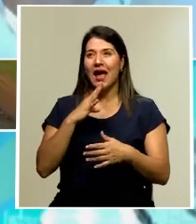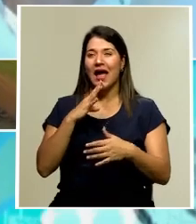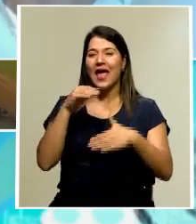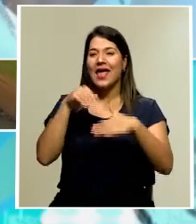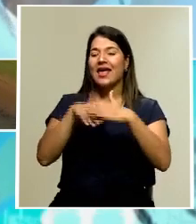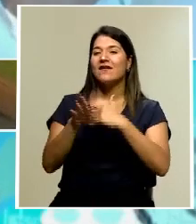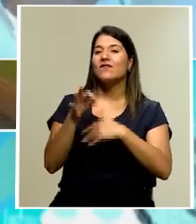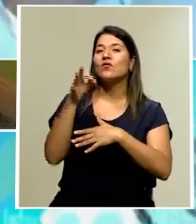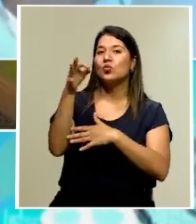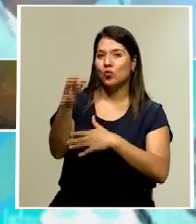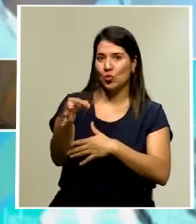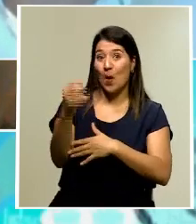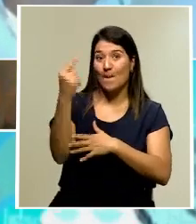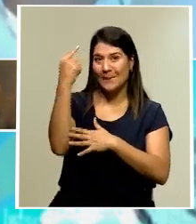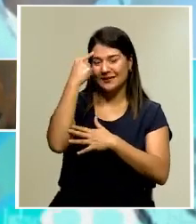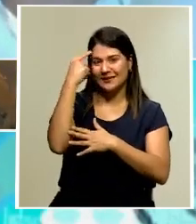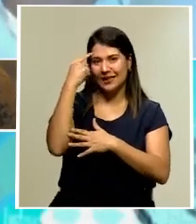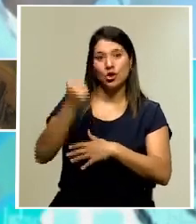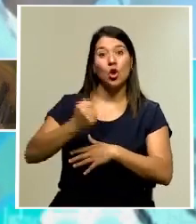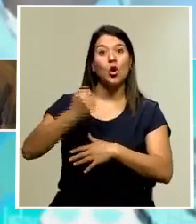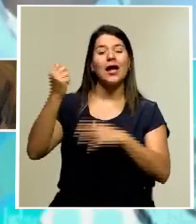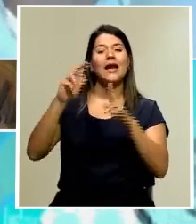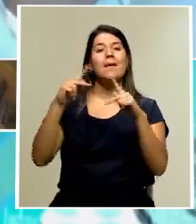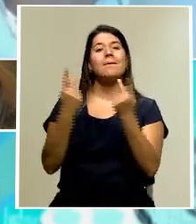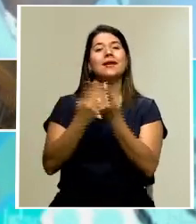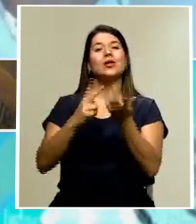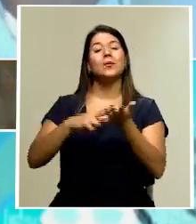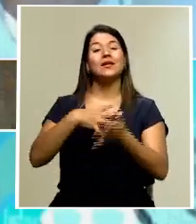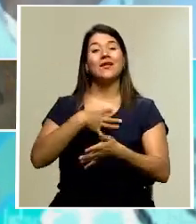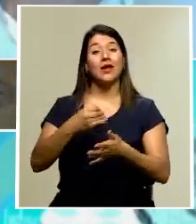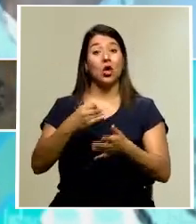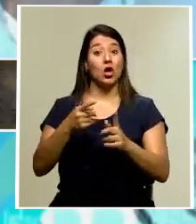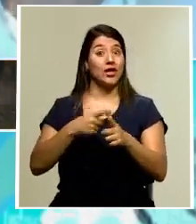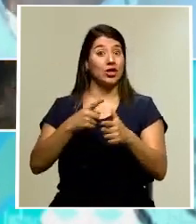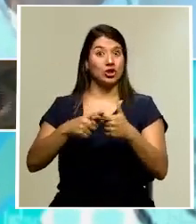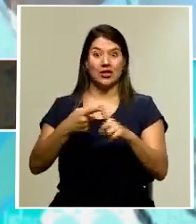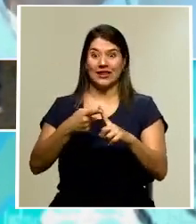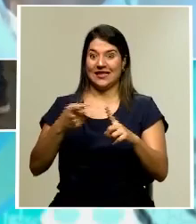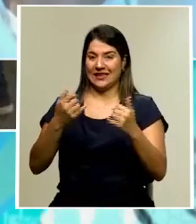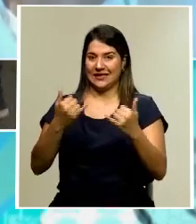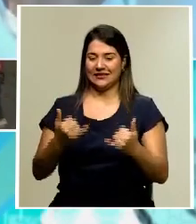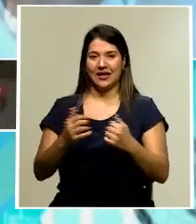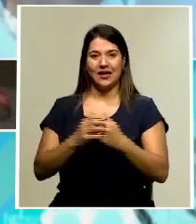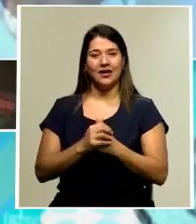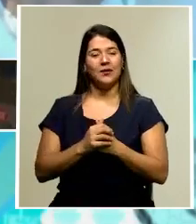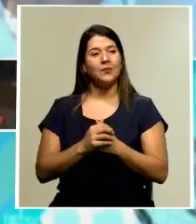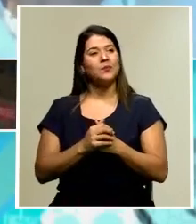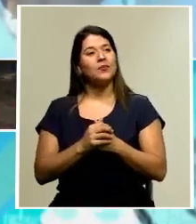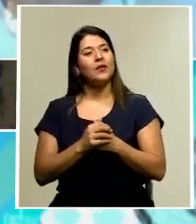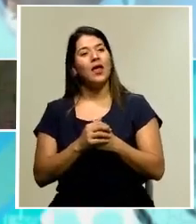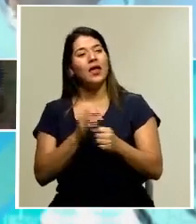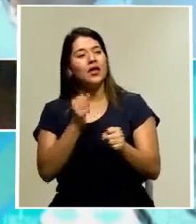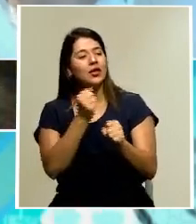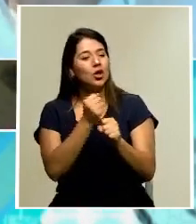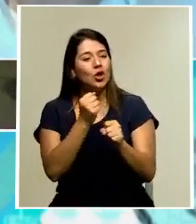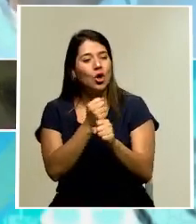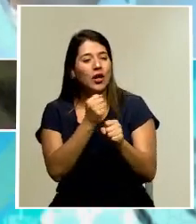de gobierno del Partido de Liberación Nacional y piensa hacerlo desde ya. Operación Curitas, a lo interno,